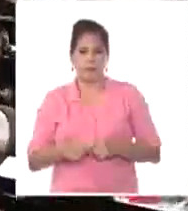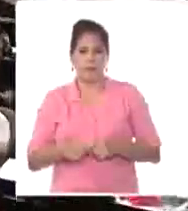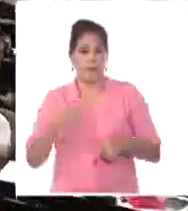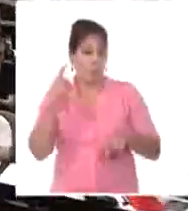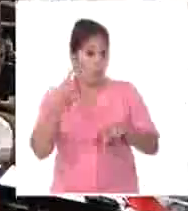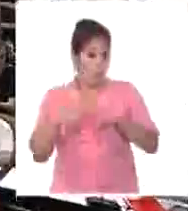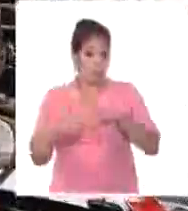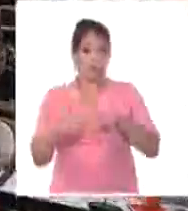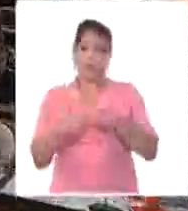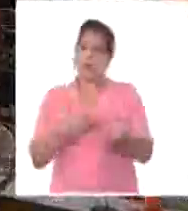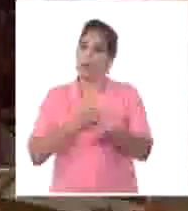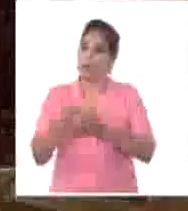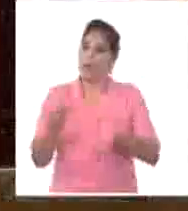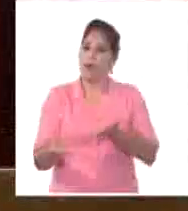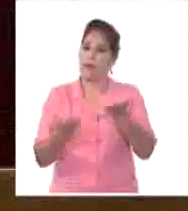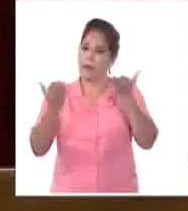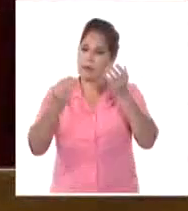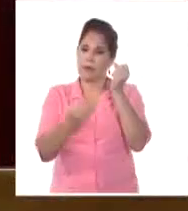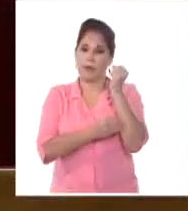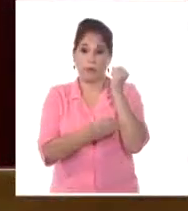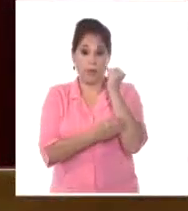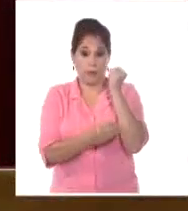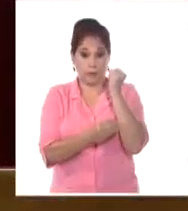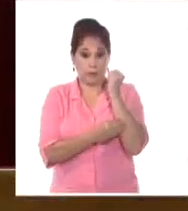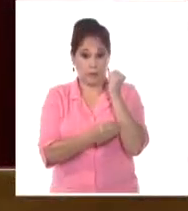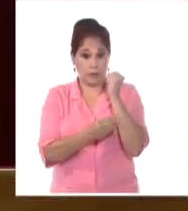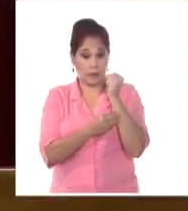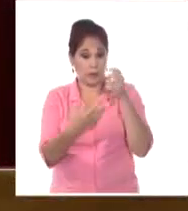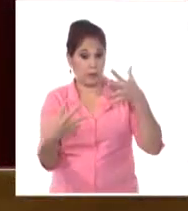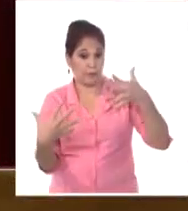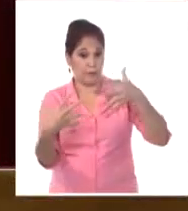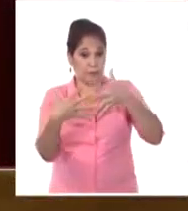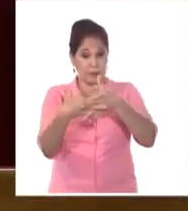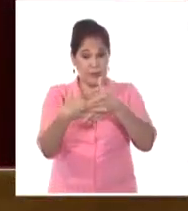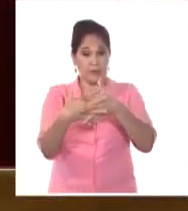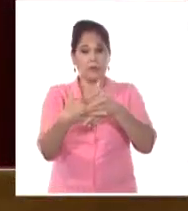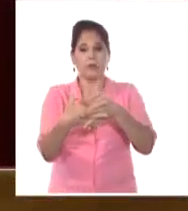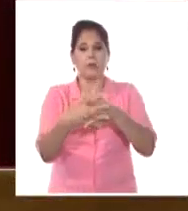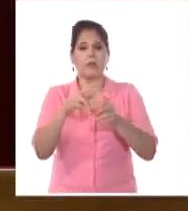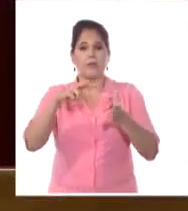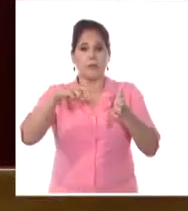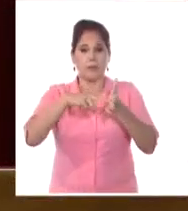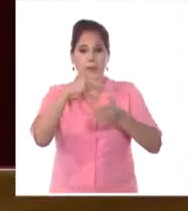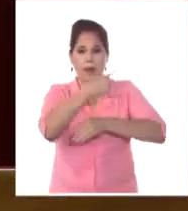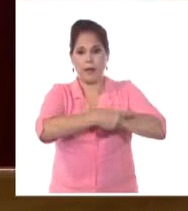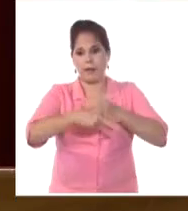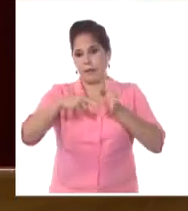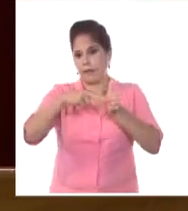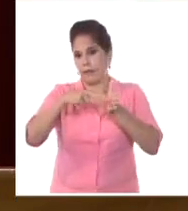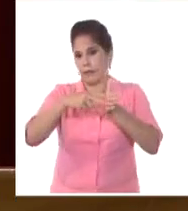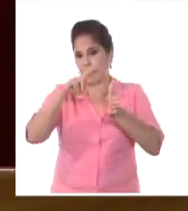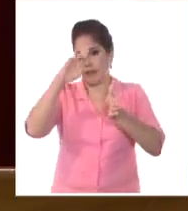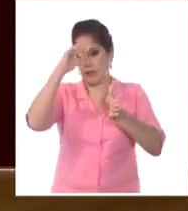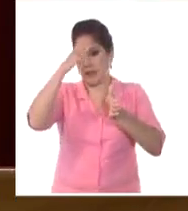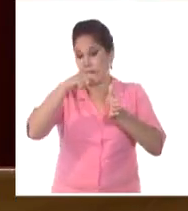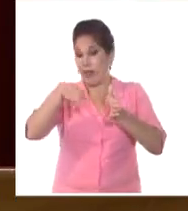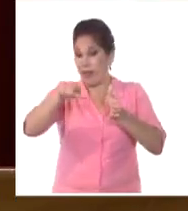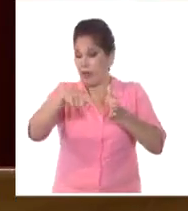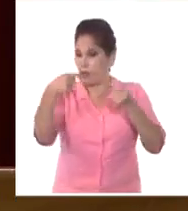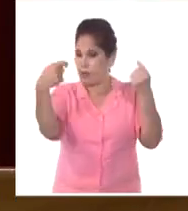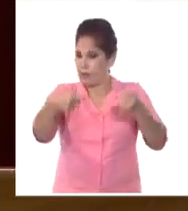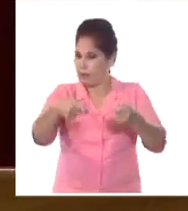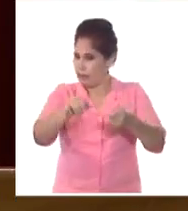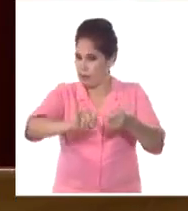Abogamos por continuar desarrollando y fortaleciendo los estrechos y amistosos lazos con Siria, basados en el respeto a la